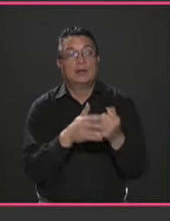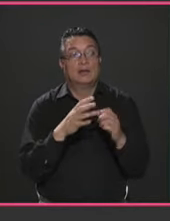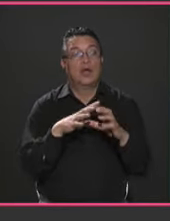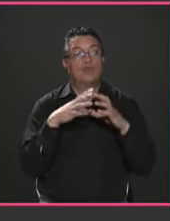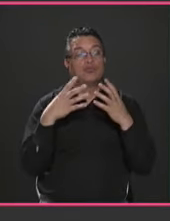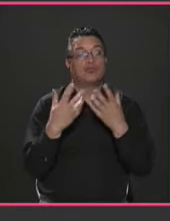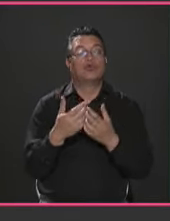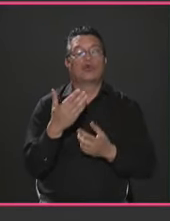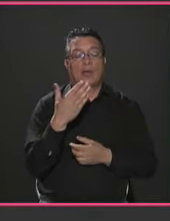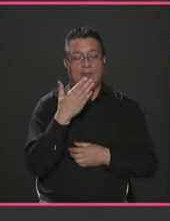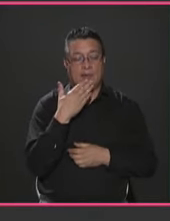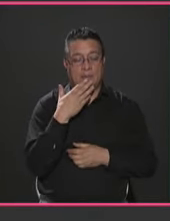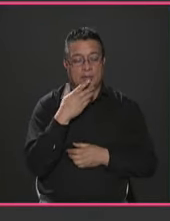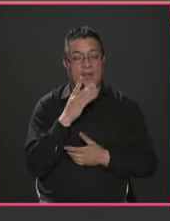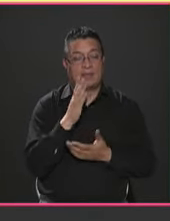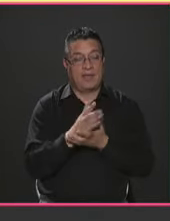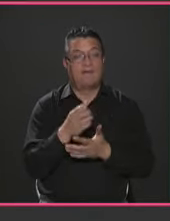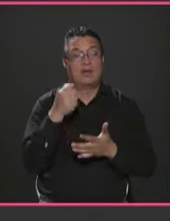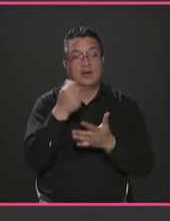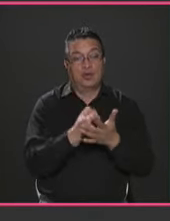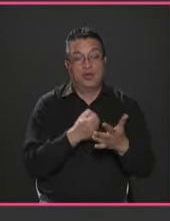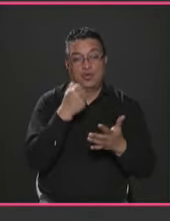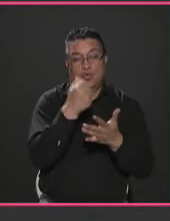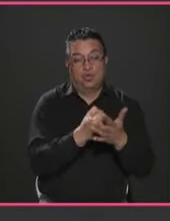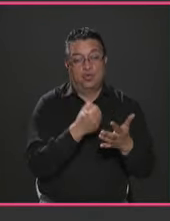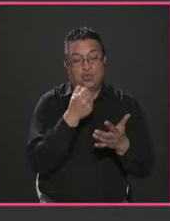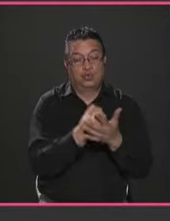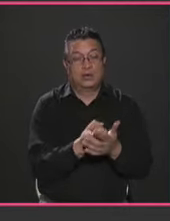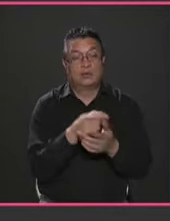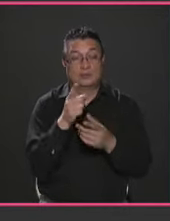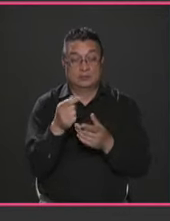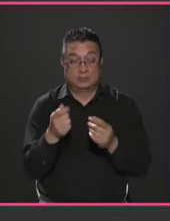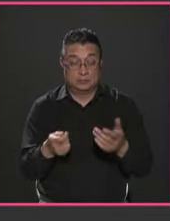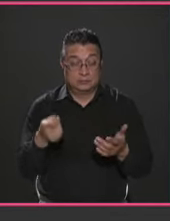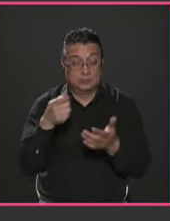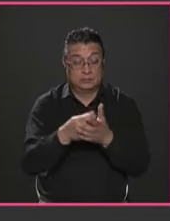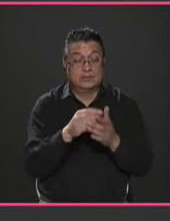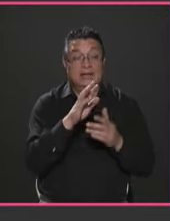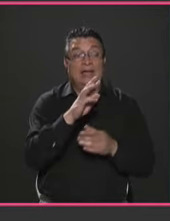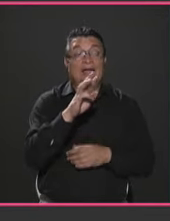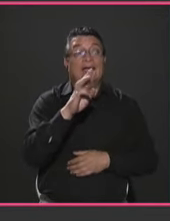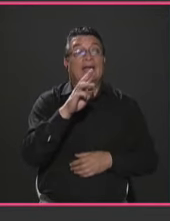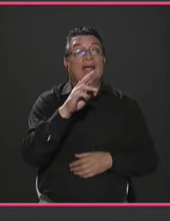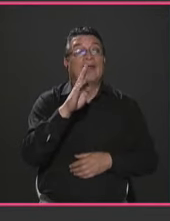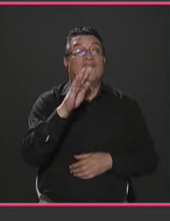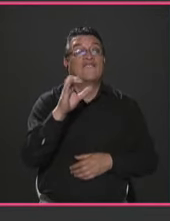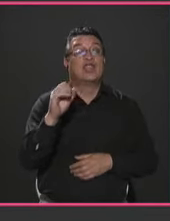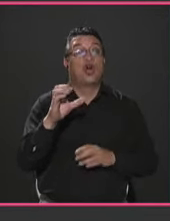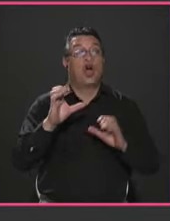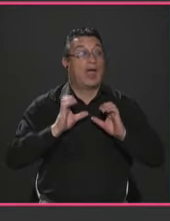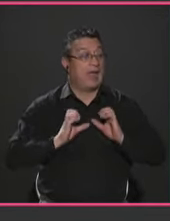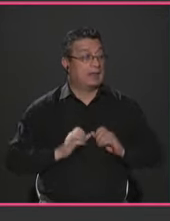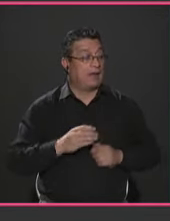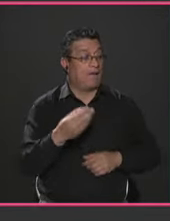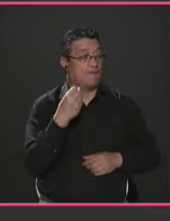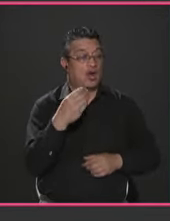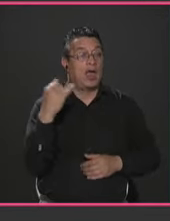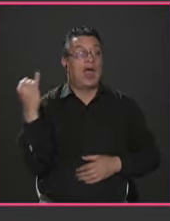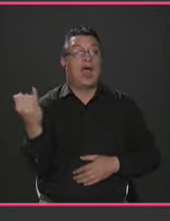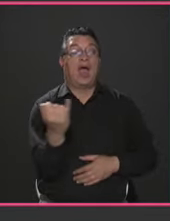es un mundo en donde tenemos que luchar esto reduce los principios de la ética simplemente a la buena autonomía